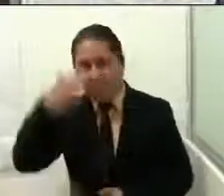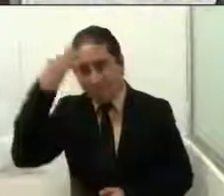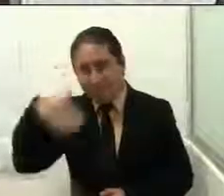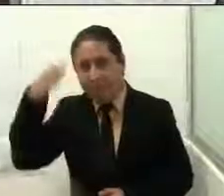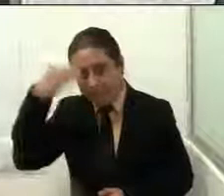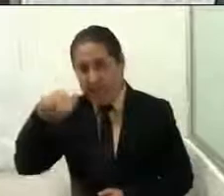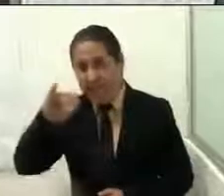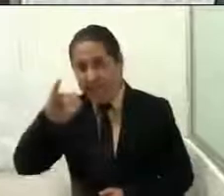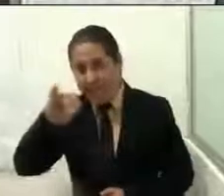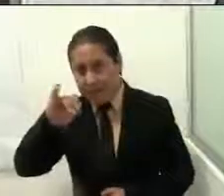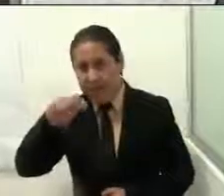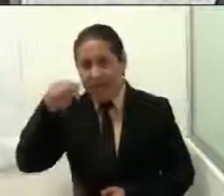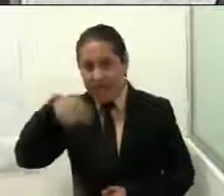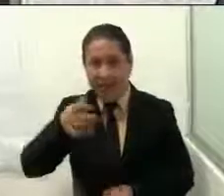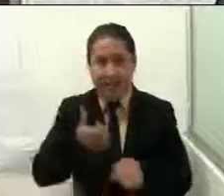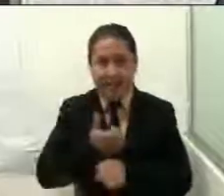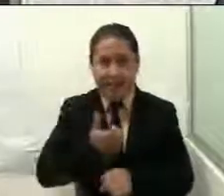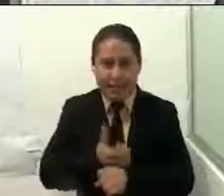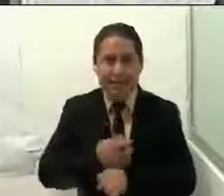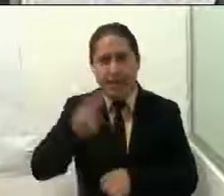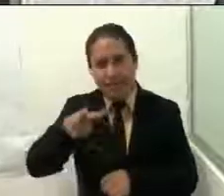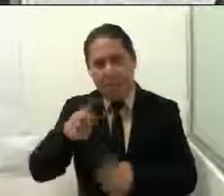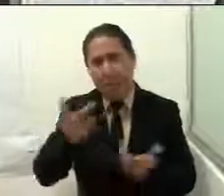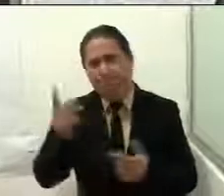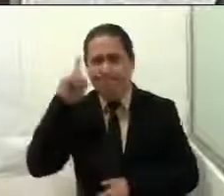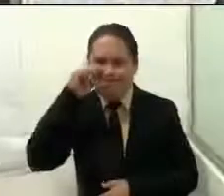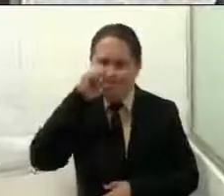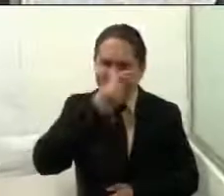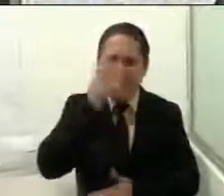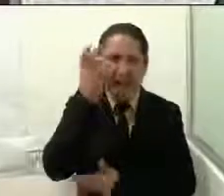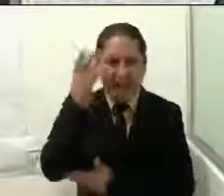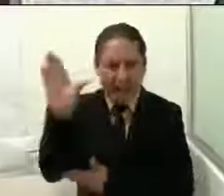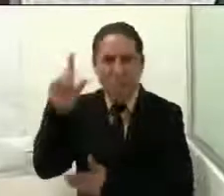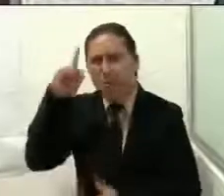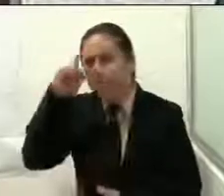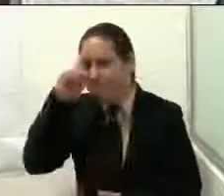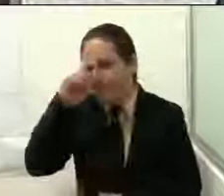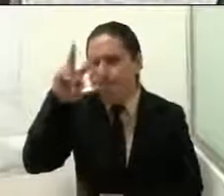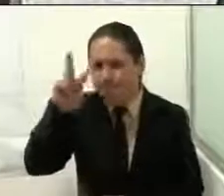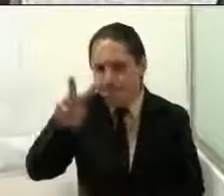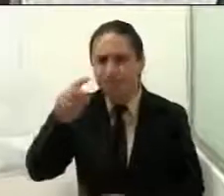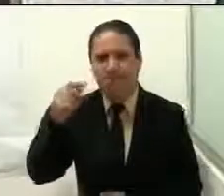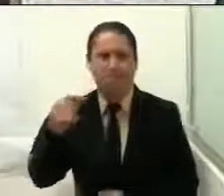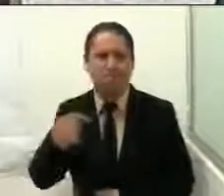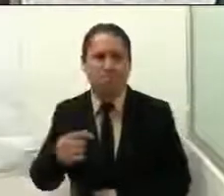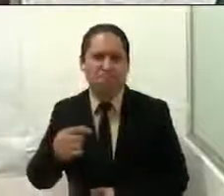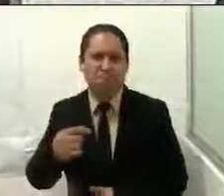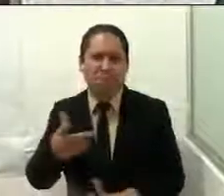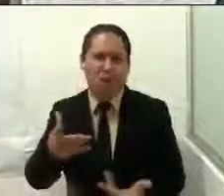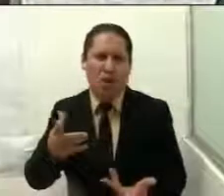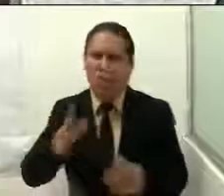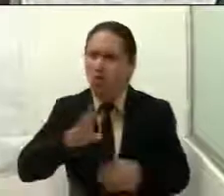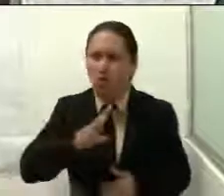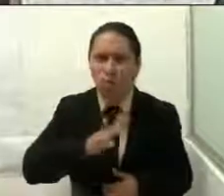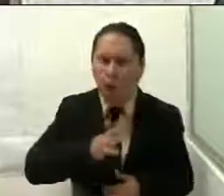situación también de nuestro estado pues es muy crítica sobre todo en el campo o sea se habla también de que no hay producción en el